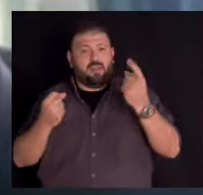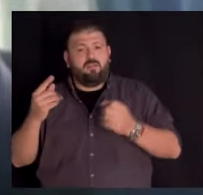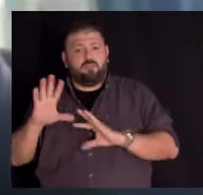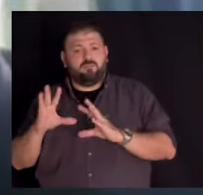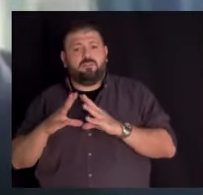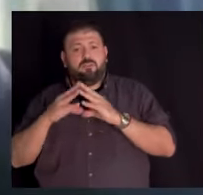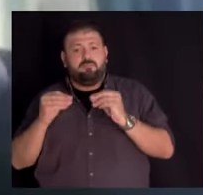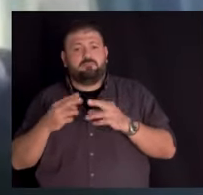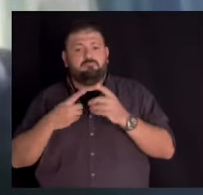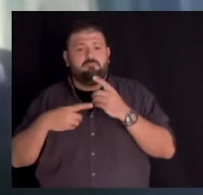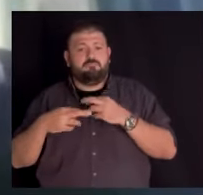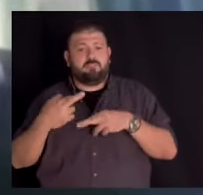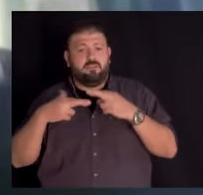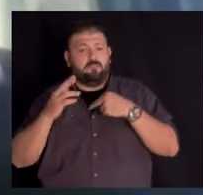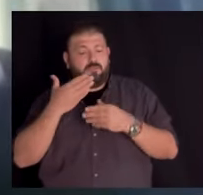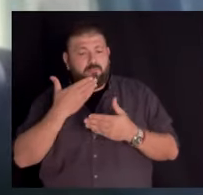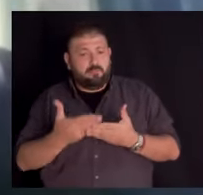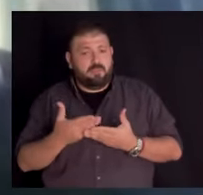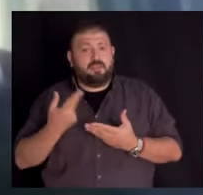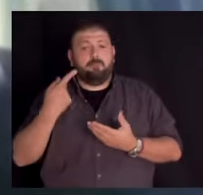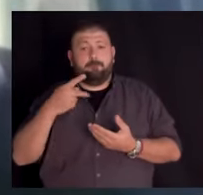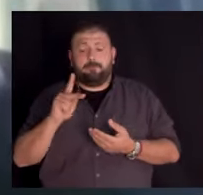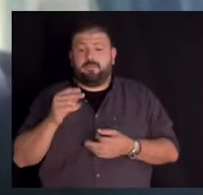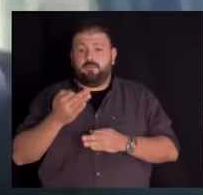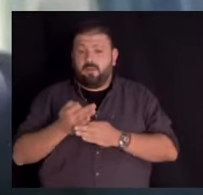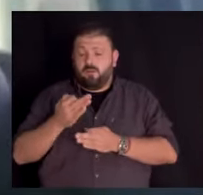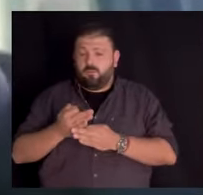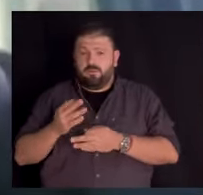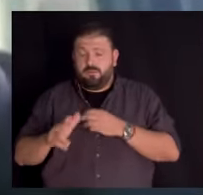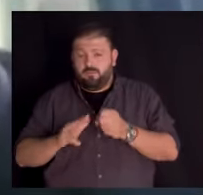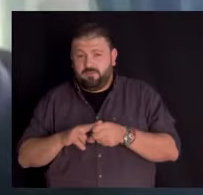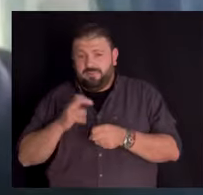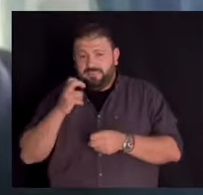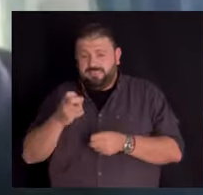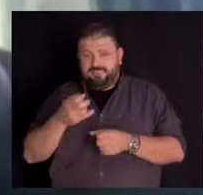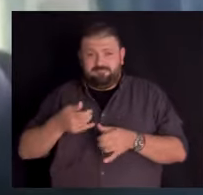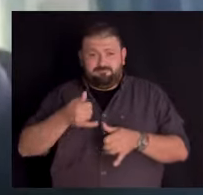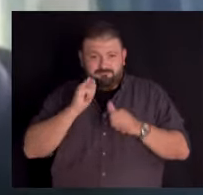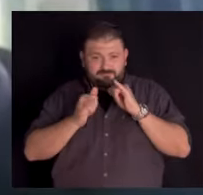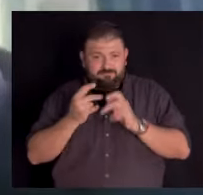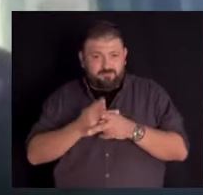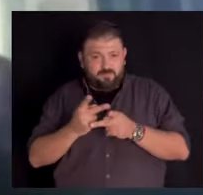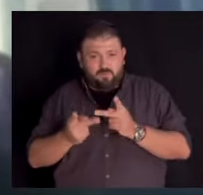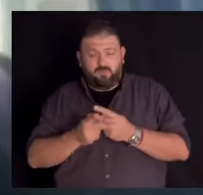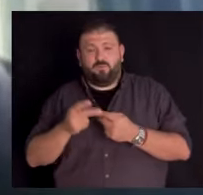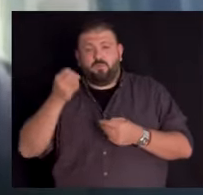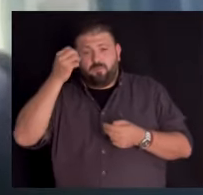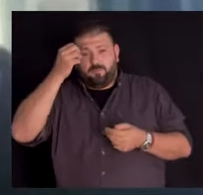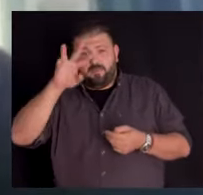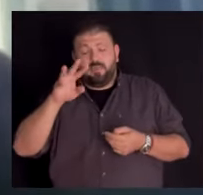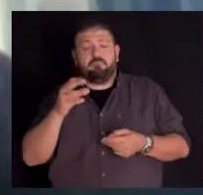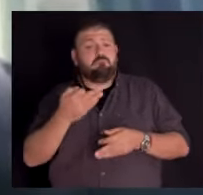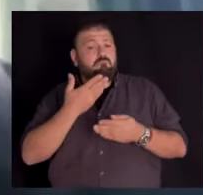Que ahorita cuando no están tomando los nutrientes de Omnilife están muy descontrolados.